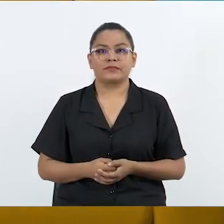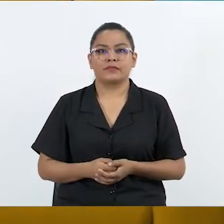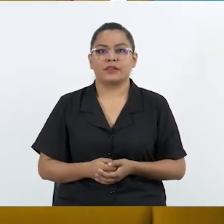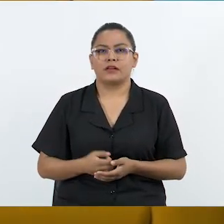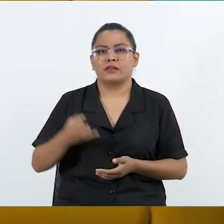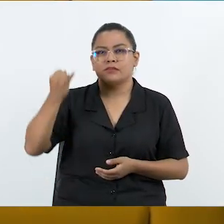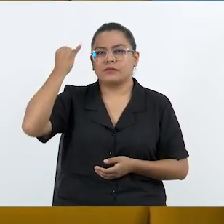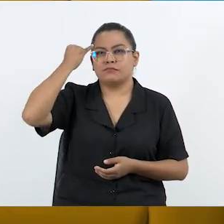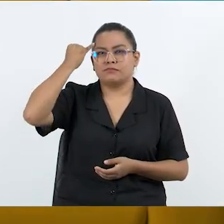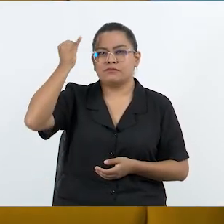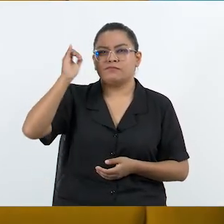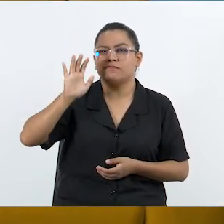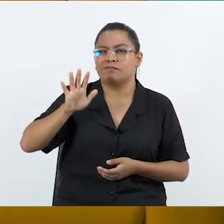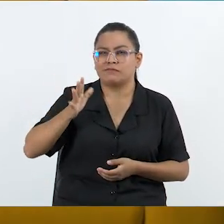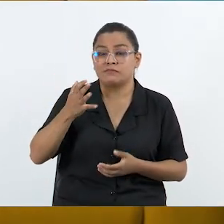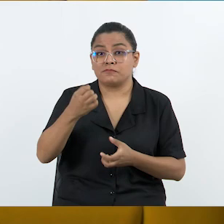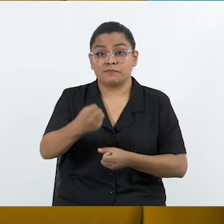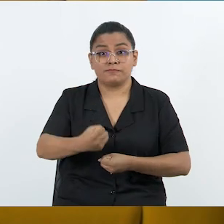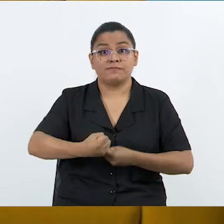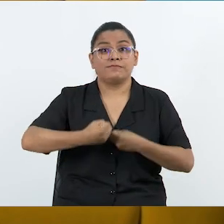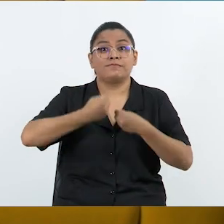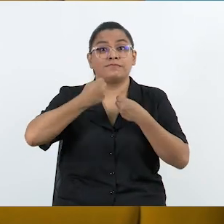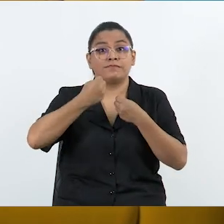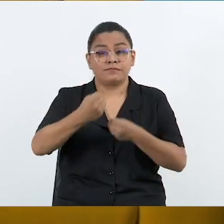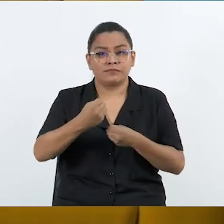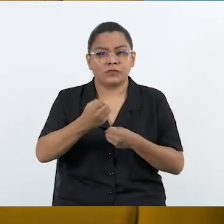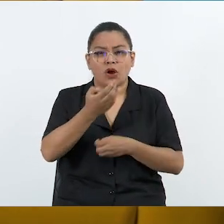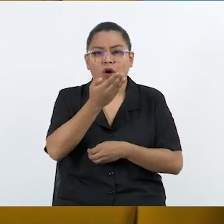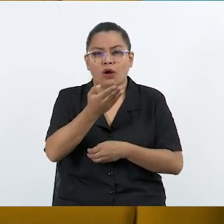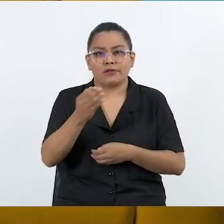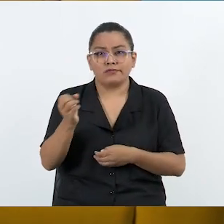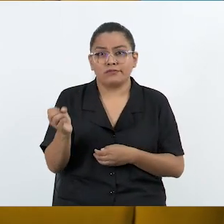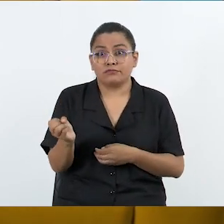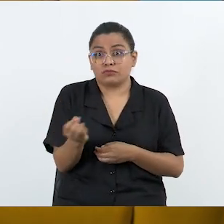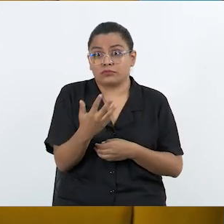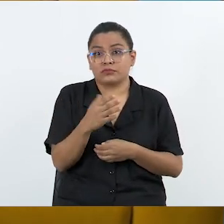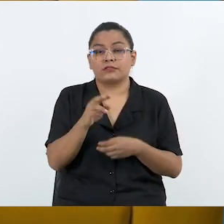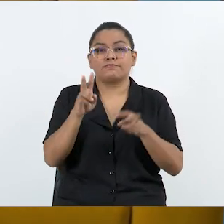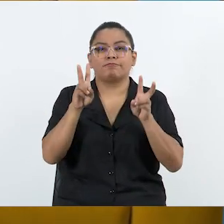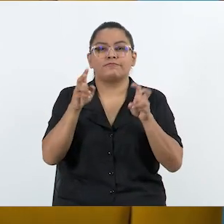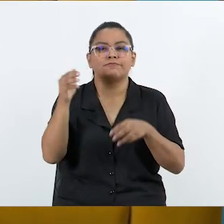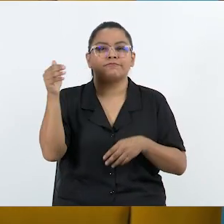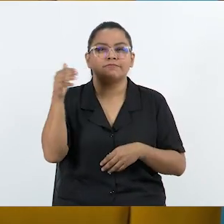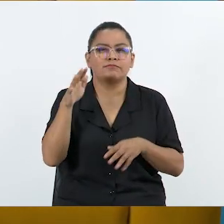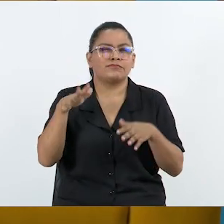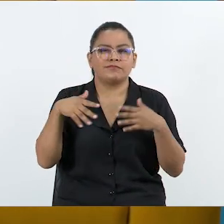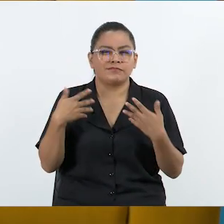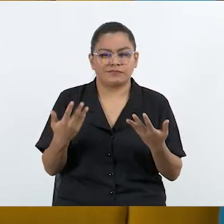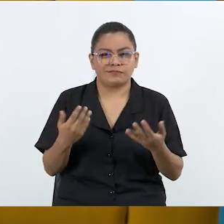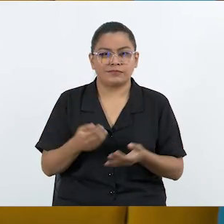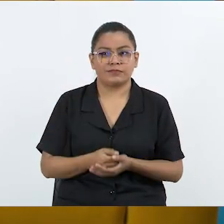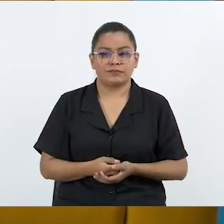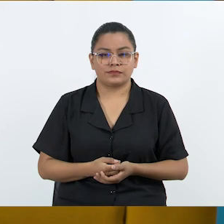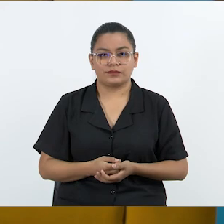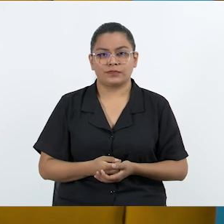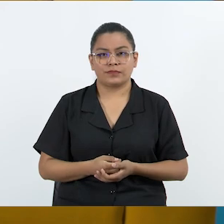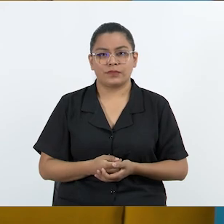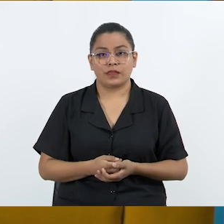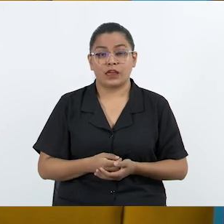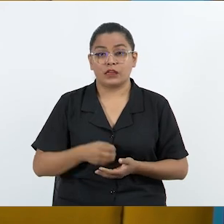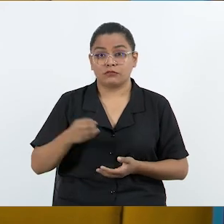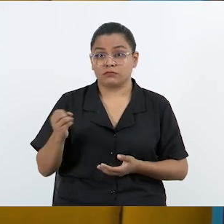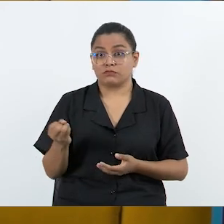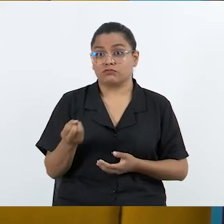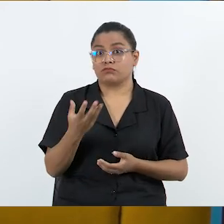Ahora, este punto nos lleva a fortalecer los aspectos innovadores en la educación, ya que, en ese